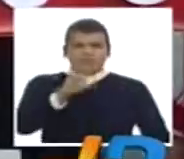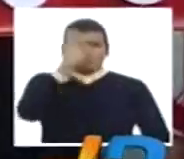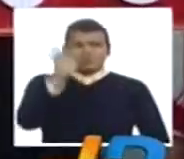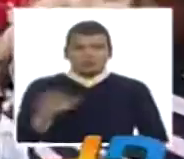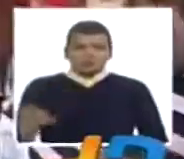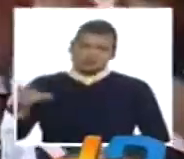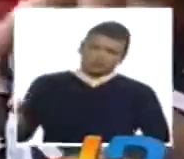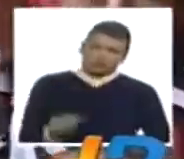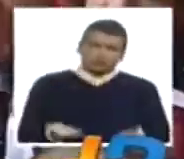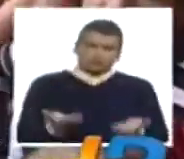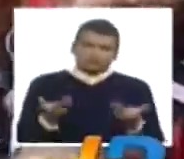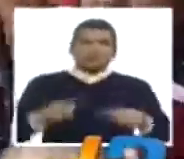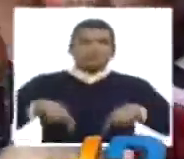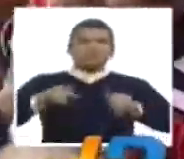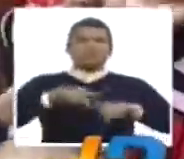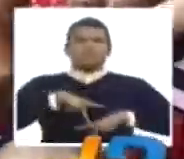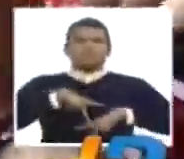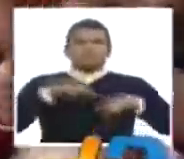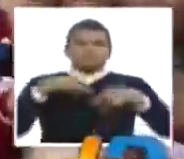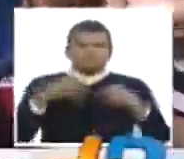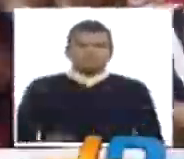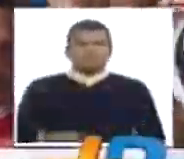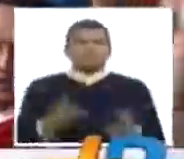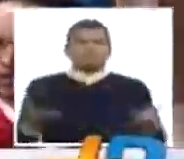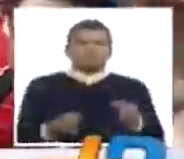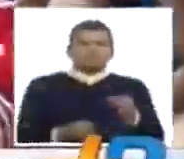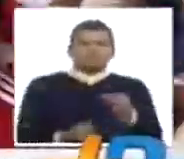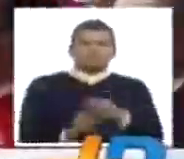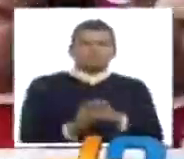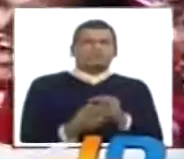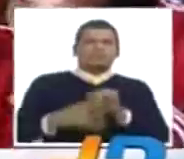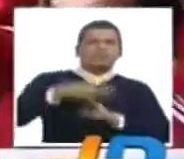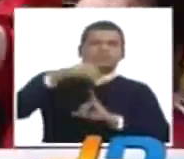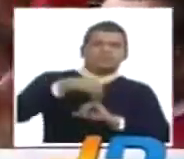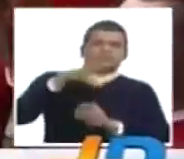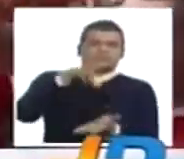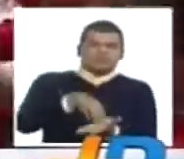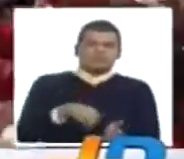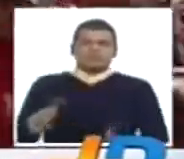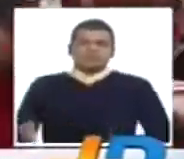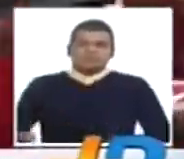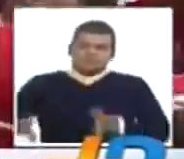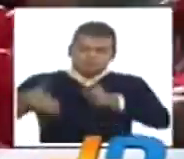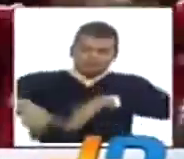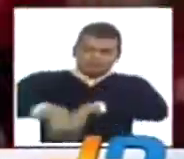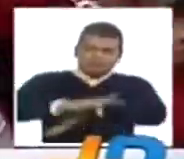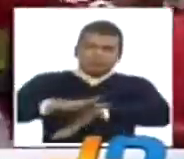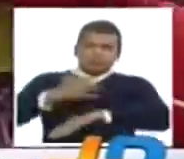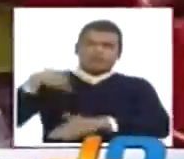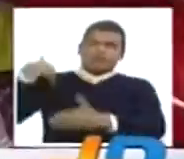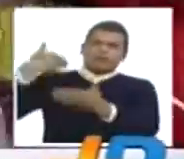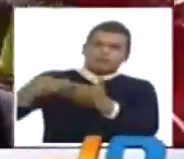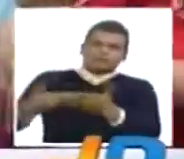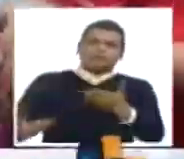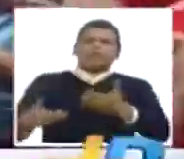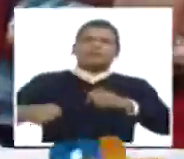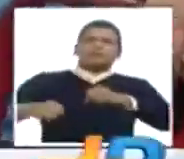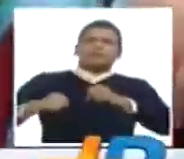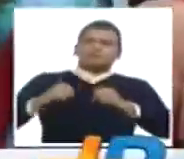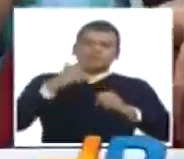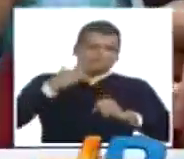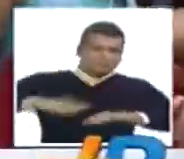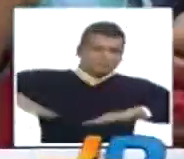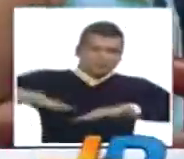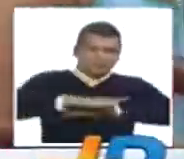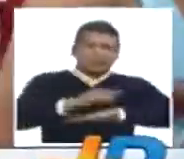para el pueblo. La marcha salió desde la plazoleta de San Francisco y siguió por toda la calle Quinta hasta llegar al Parque de las Banderas. A esta